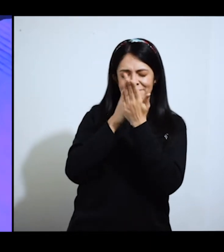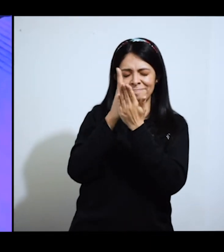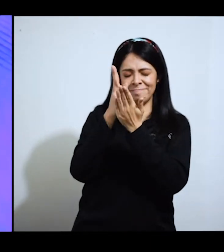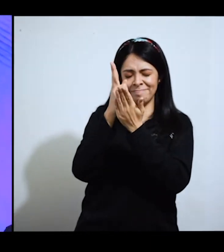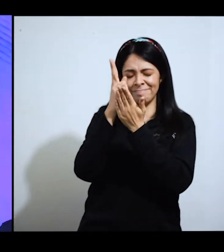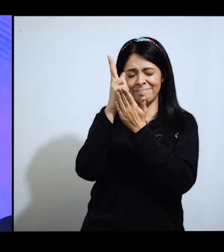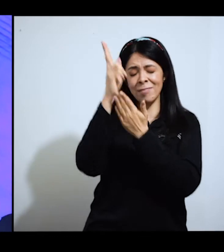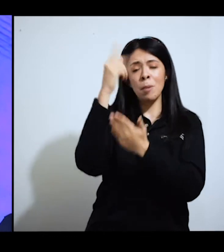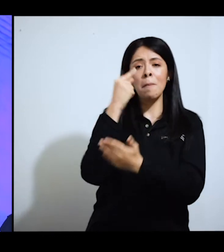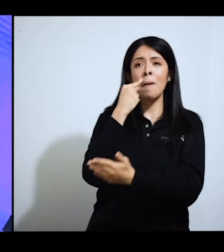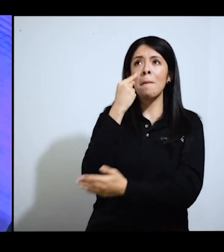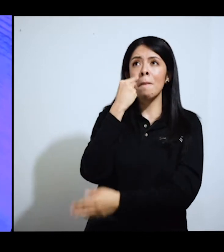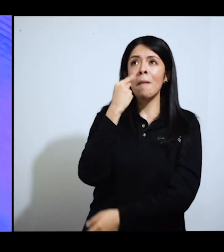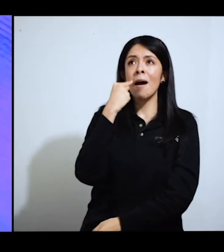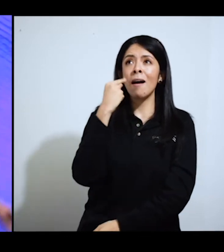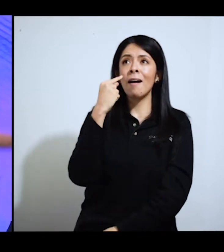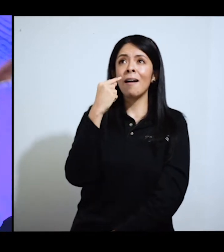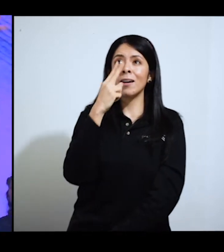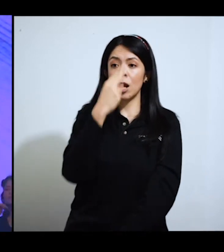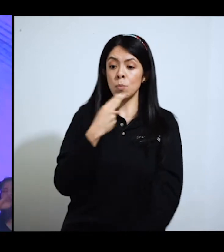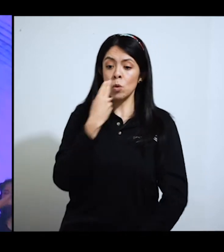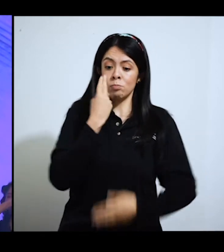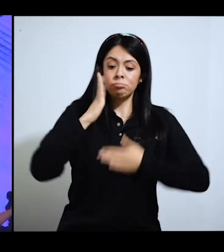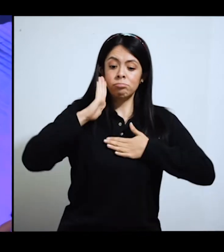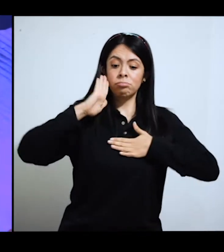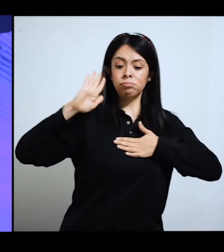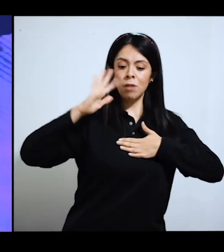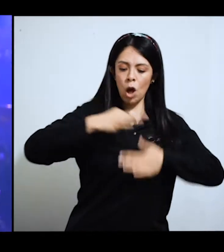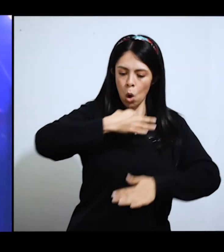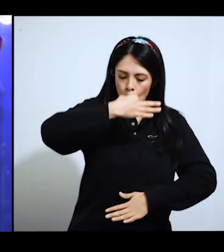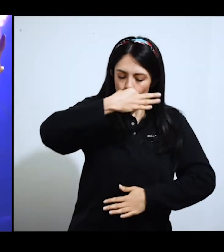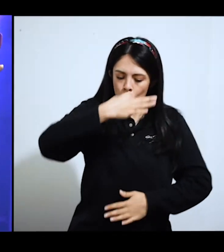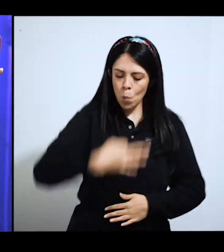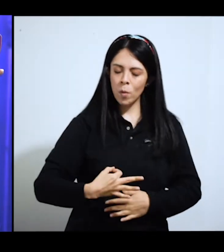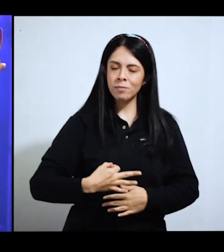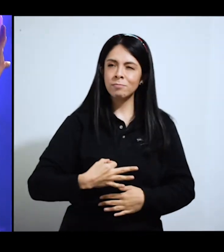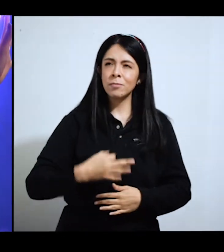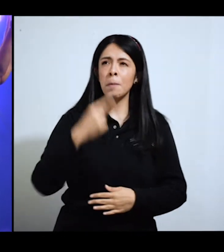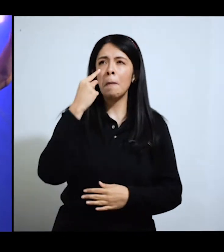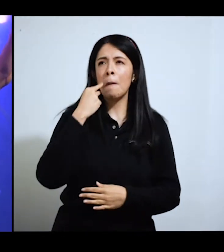fiel, a ese Padre que cumple sus promesas.